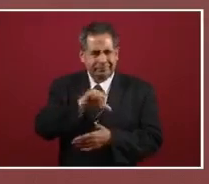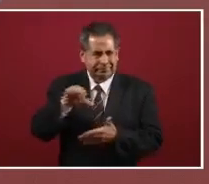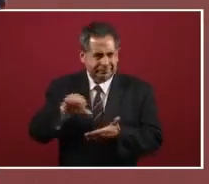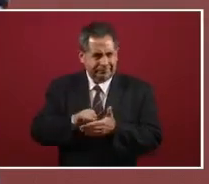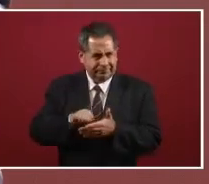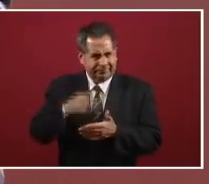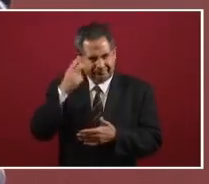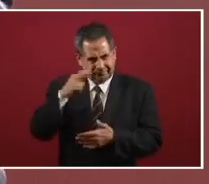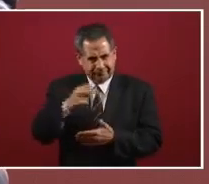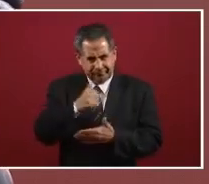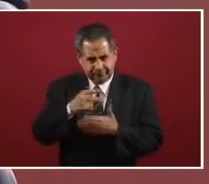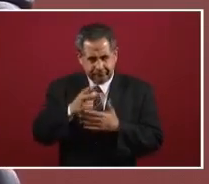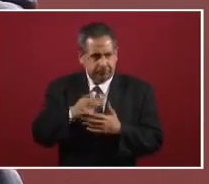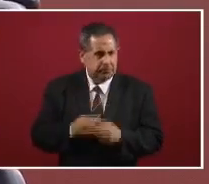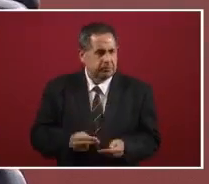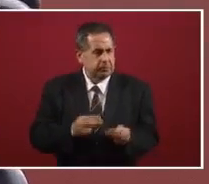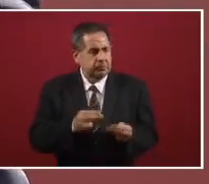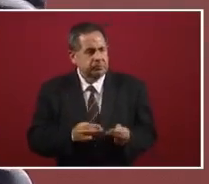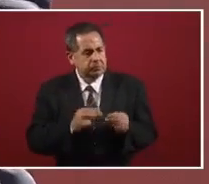y lo mantuvo